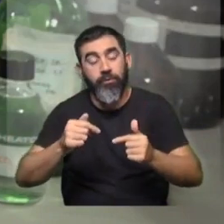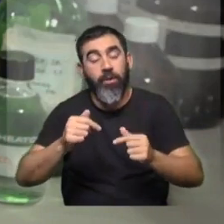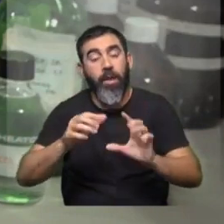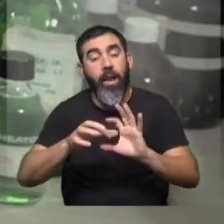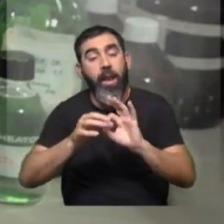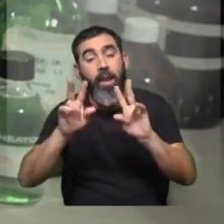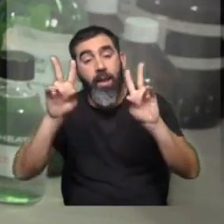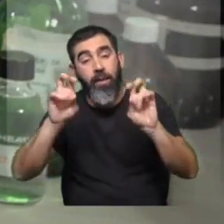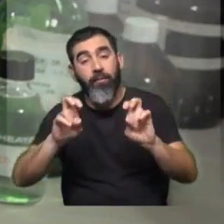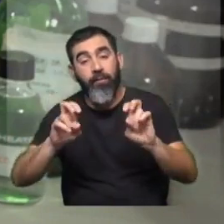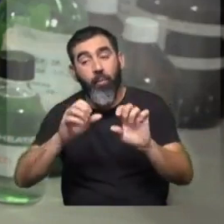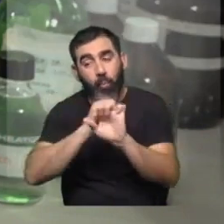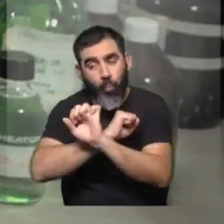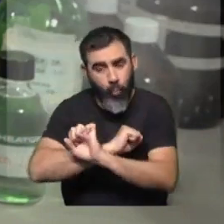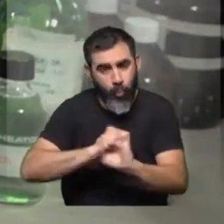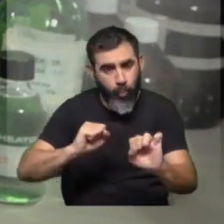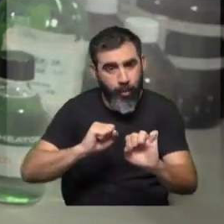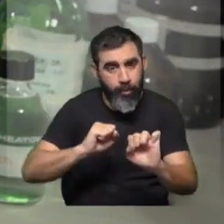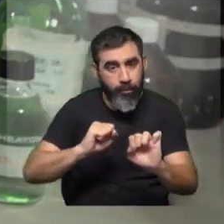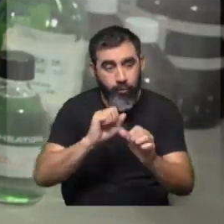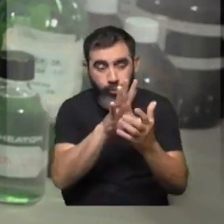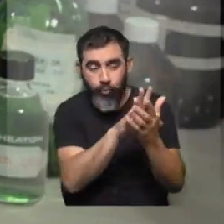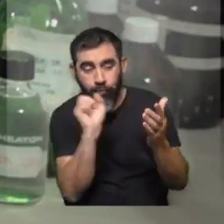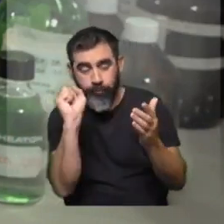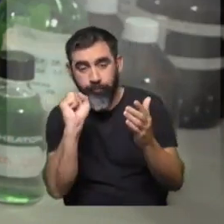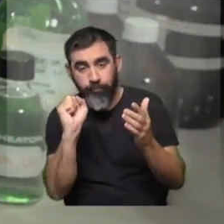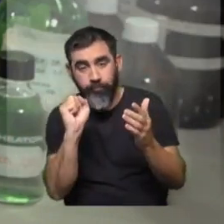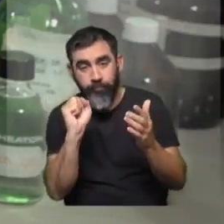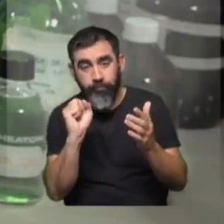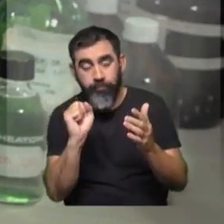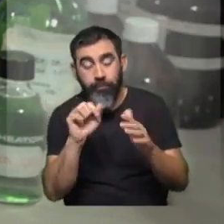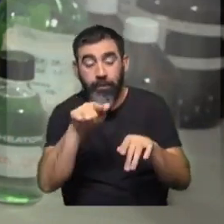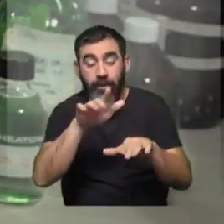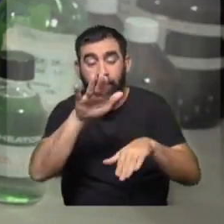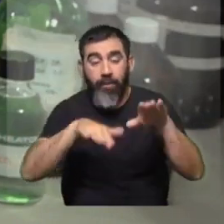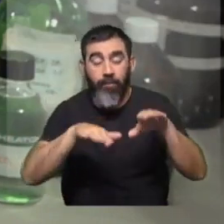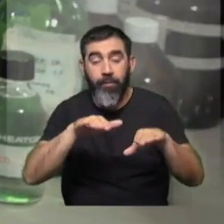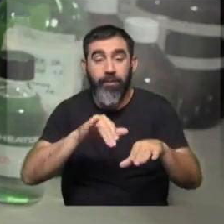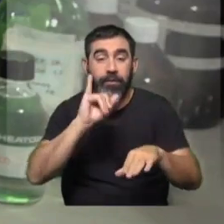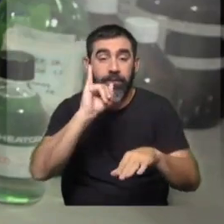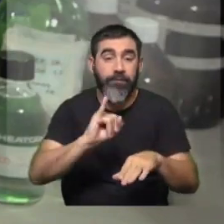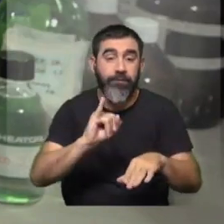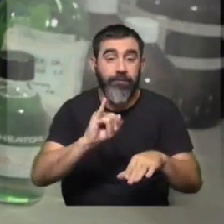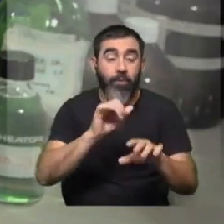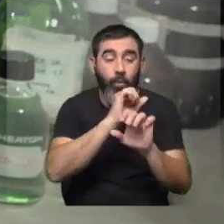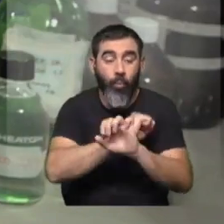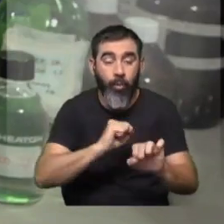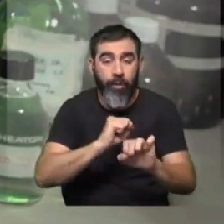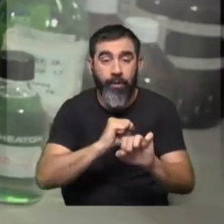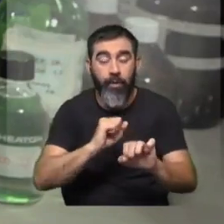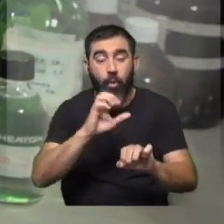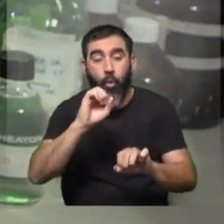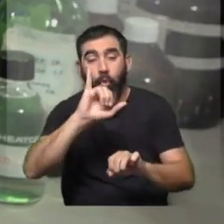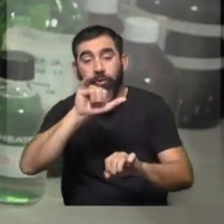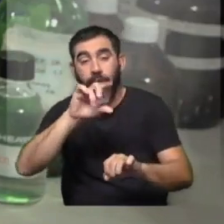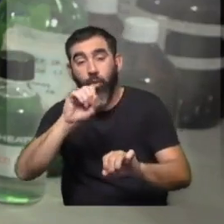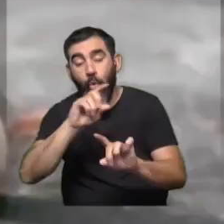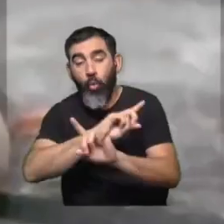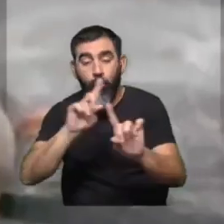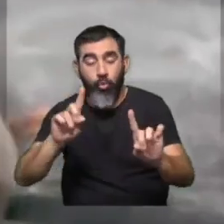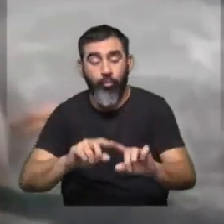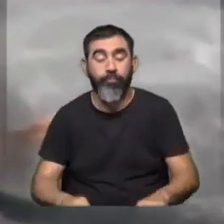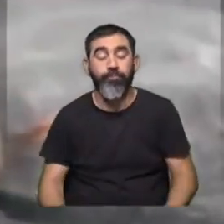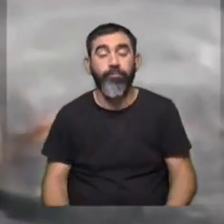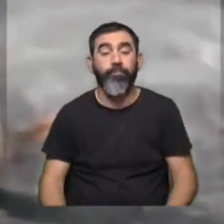se ve si tiene capacidad de atraparlo. Y en base a eso se determina si tiene capacidad antioxidante o no tiene capacidad